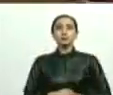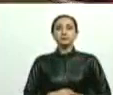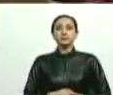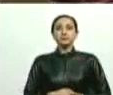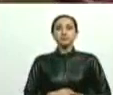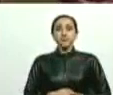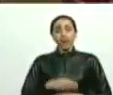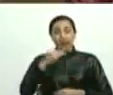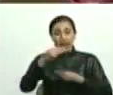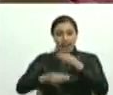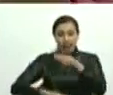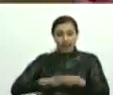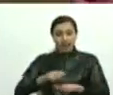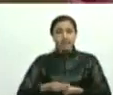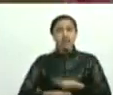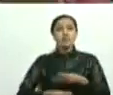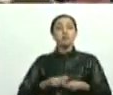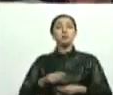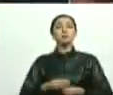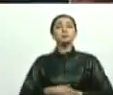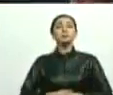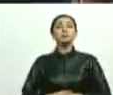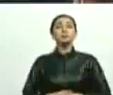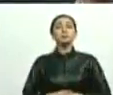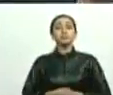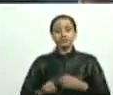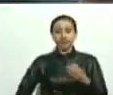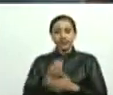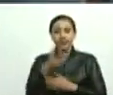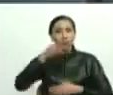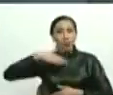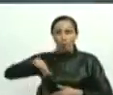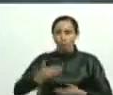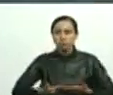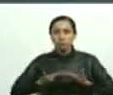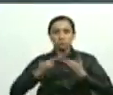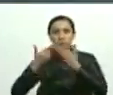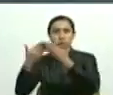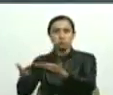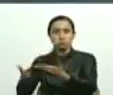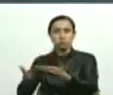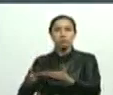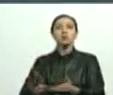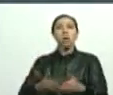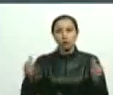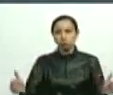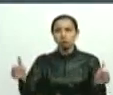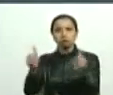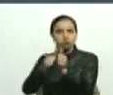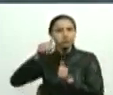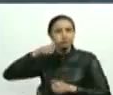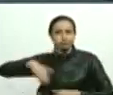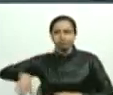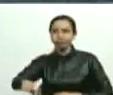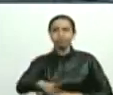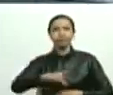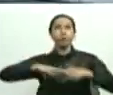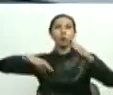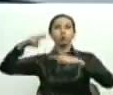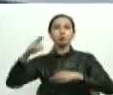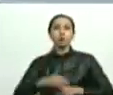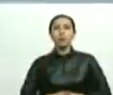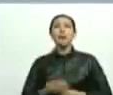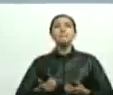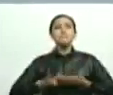que ha sido hecha para el pueblo, con el pueblo, por el